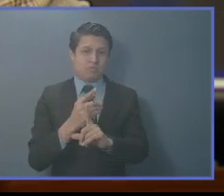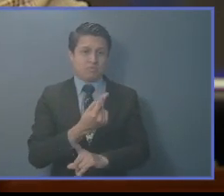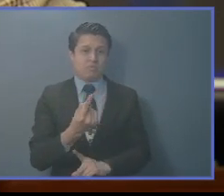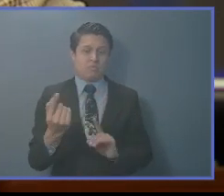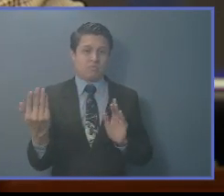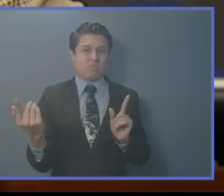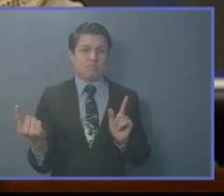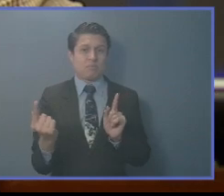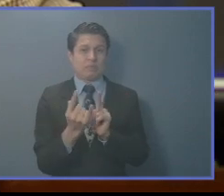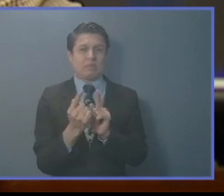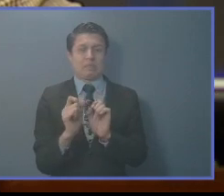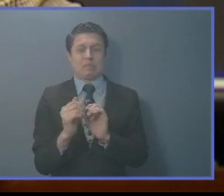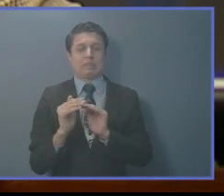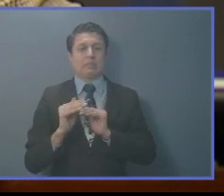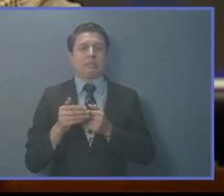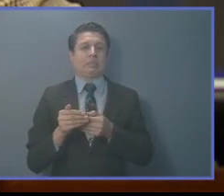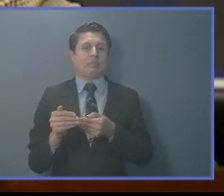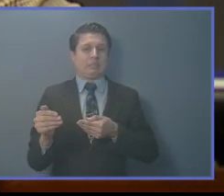14. Colocar